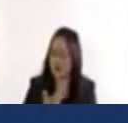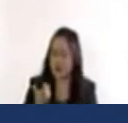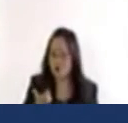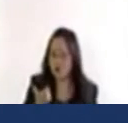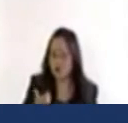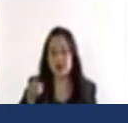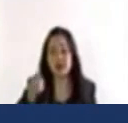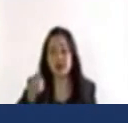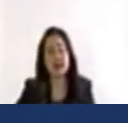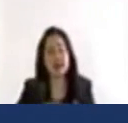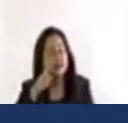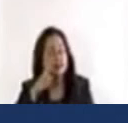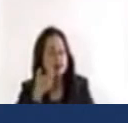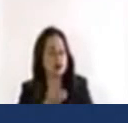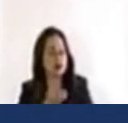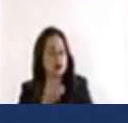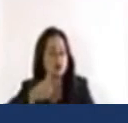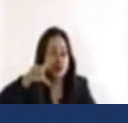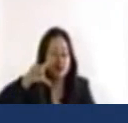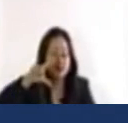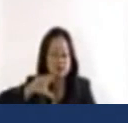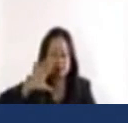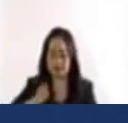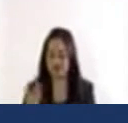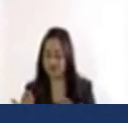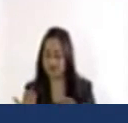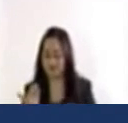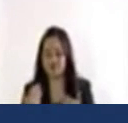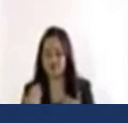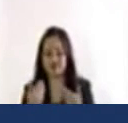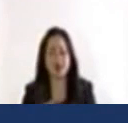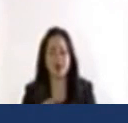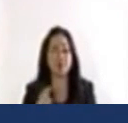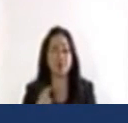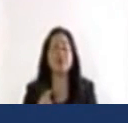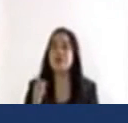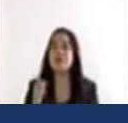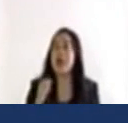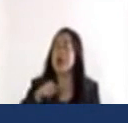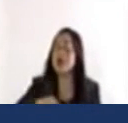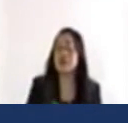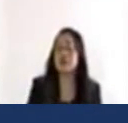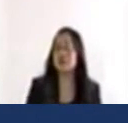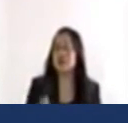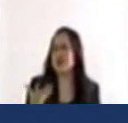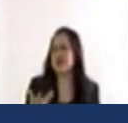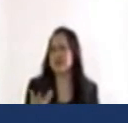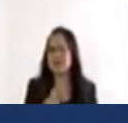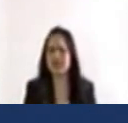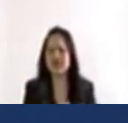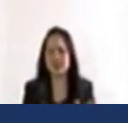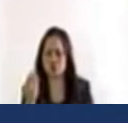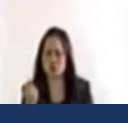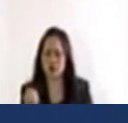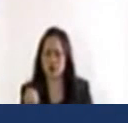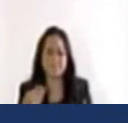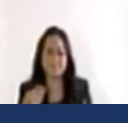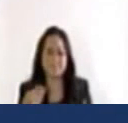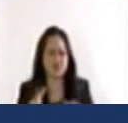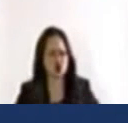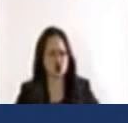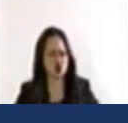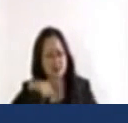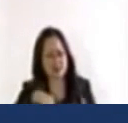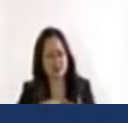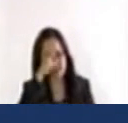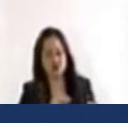concluye satisfactoriamente para alguna de las partes, ya sea para el trabajador o para el empresario o el empleador, entonces